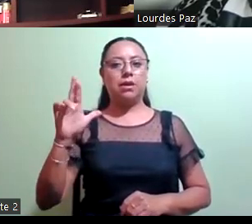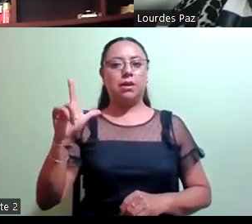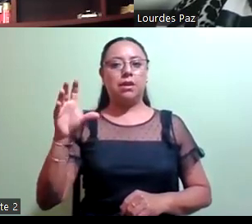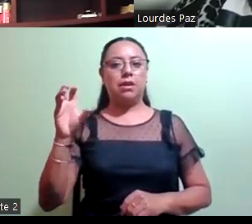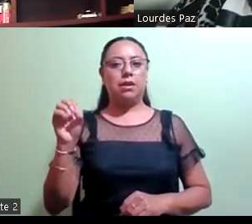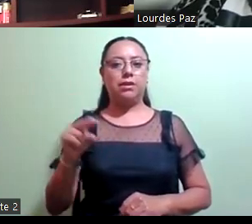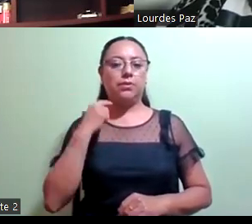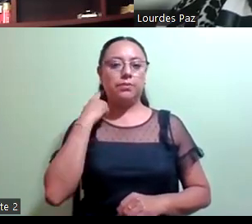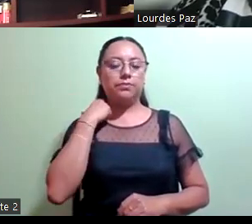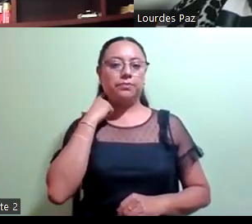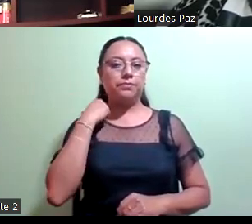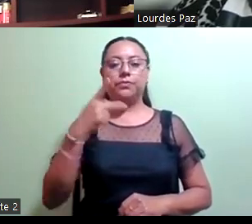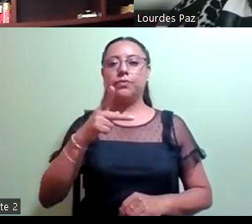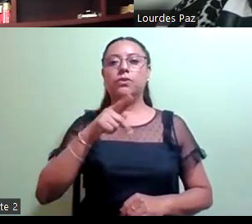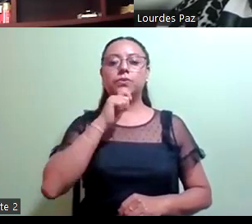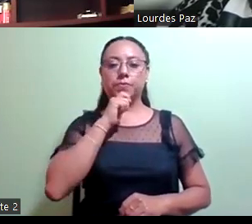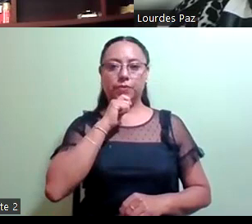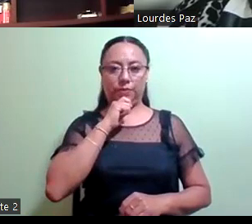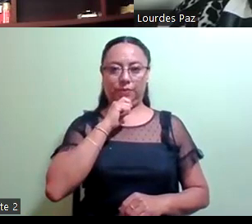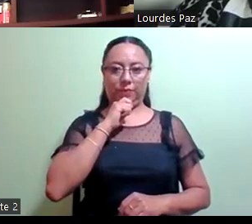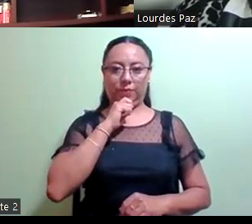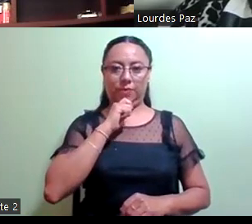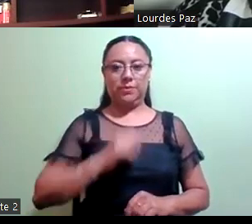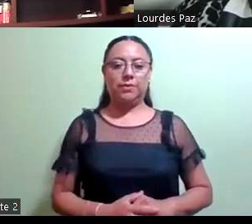Está apagado su micrófono, diputado Alarcón.